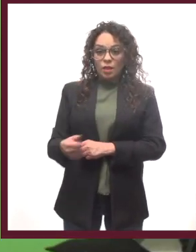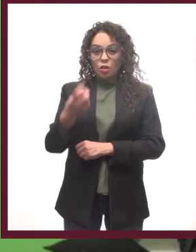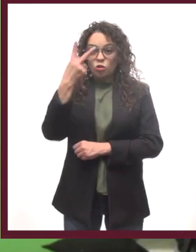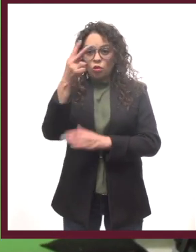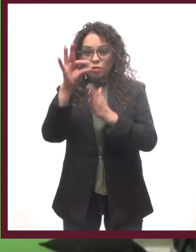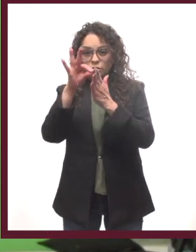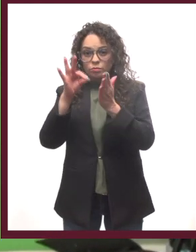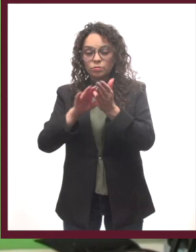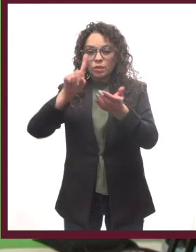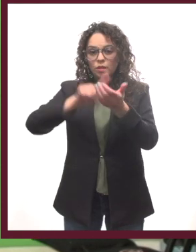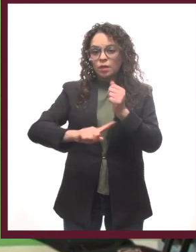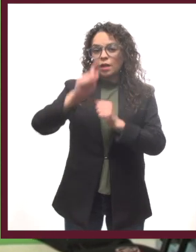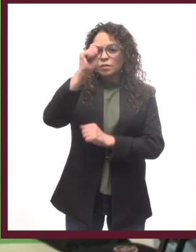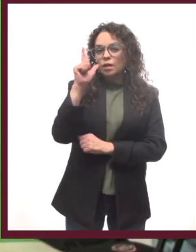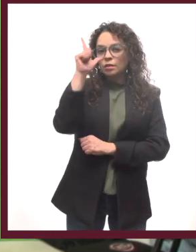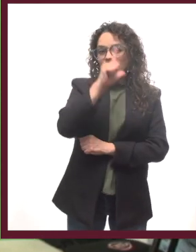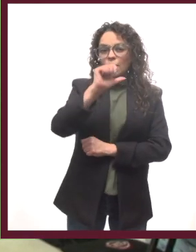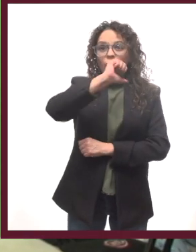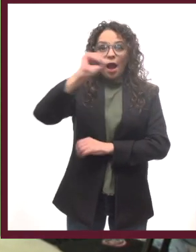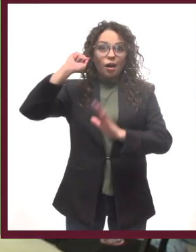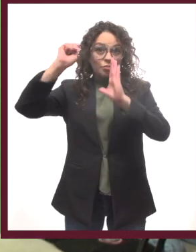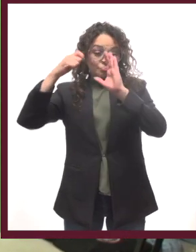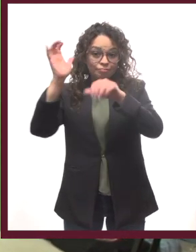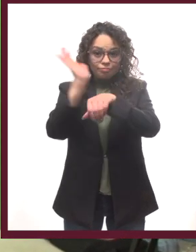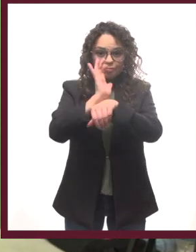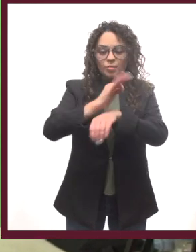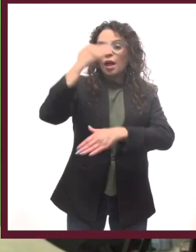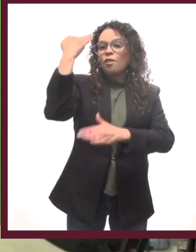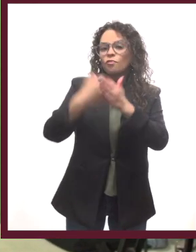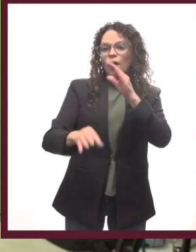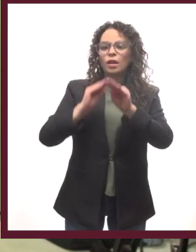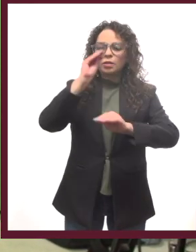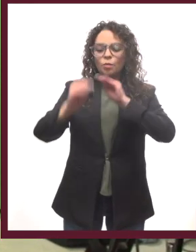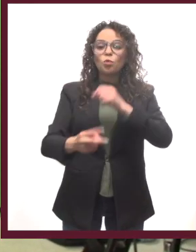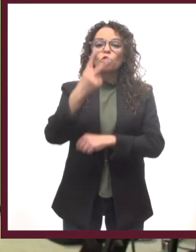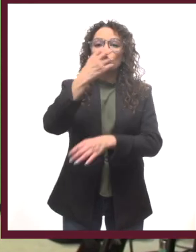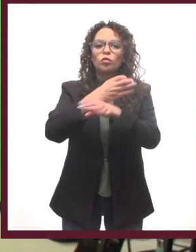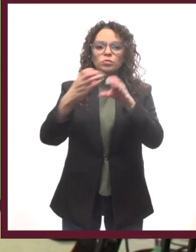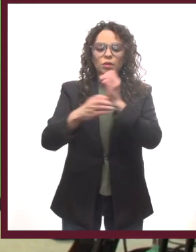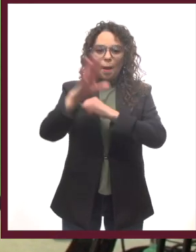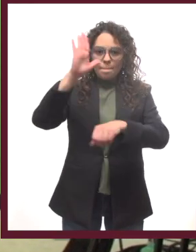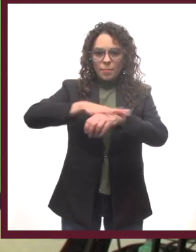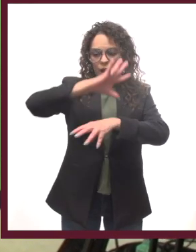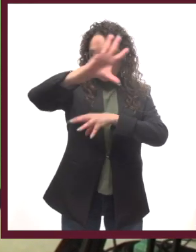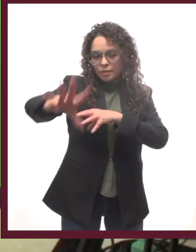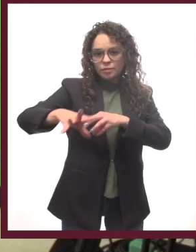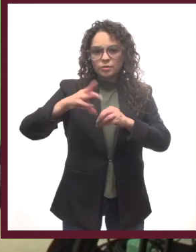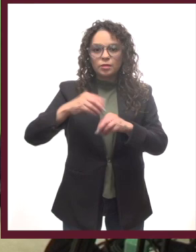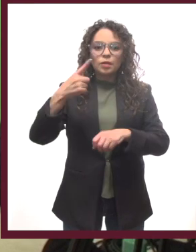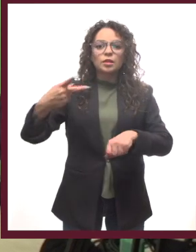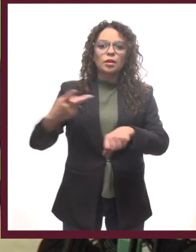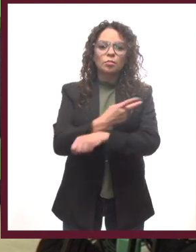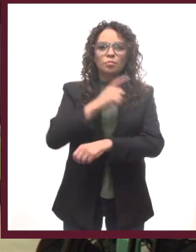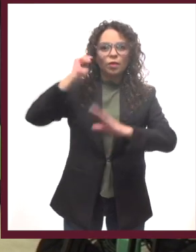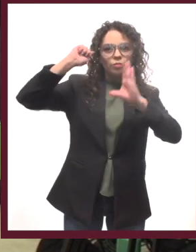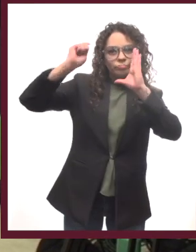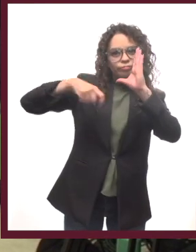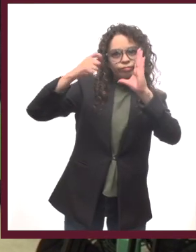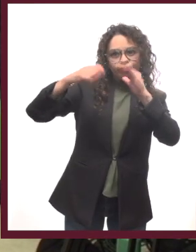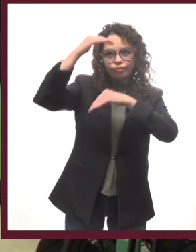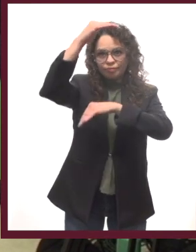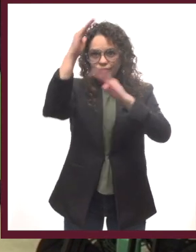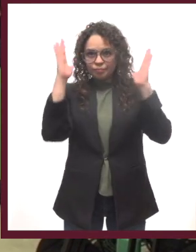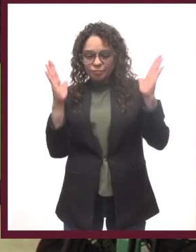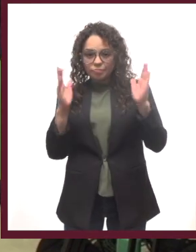Antes de pasar a los otros dos puntos del lenguaje cinematográfico, faltaría agregar dos elementos más que suman a la acción que sucede